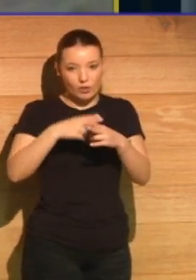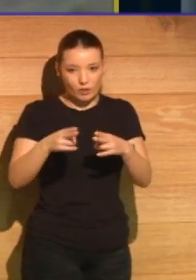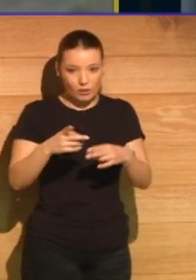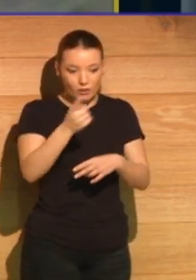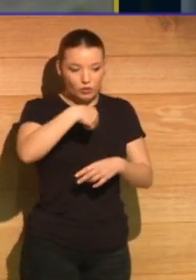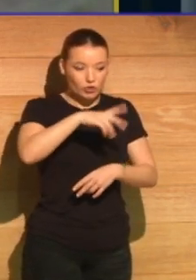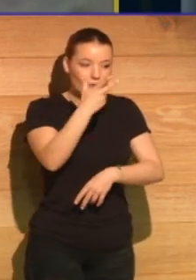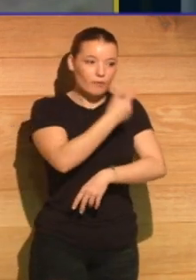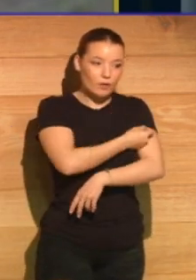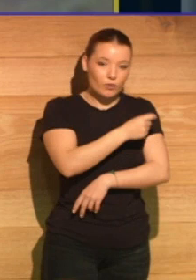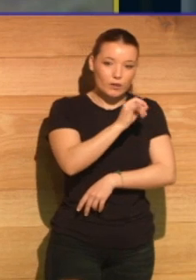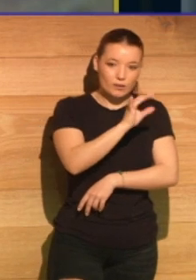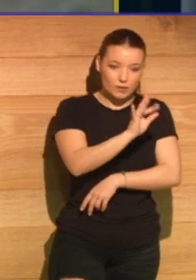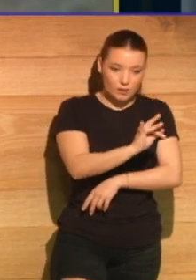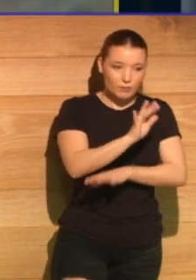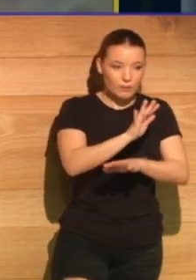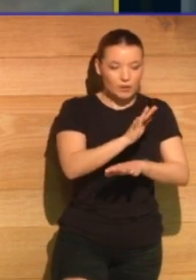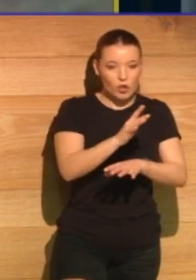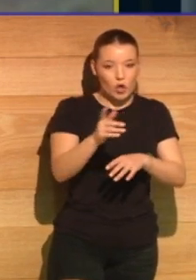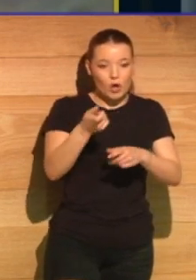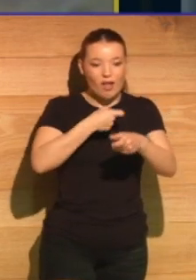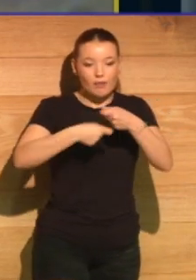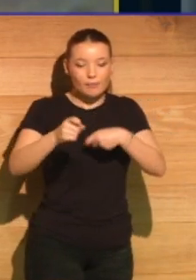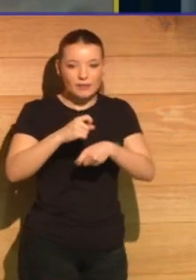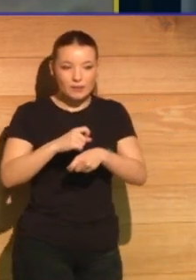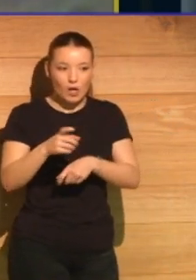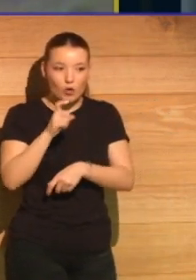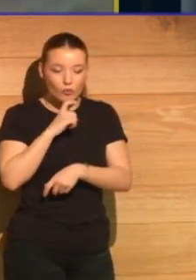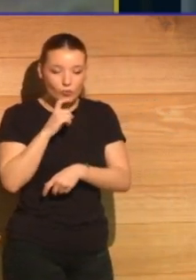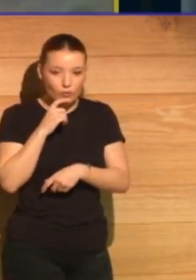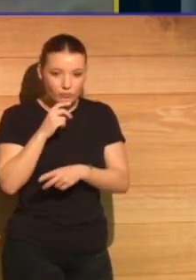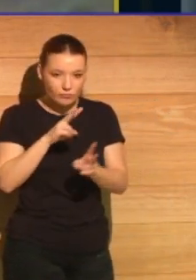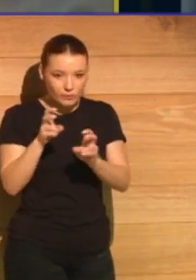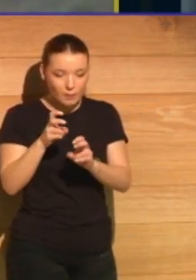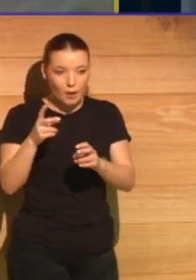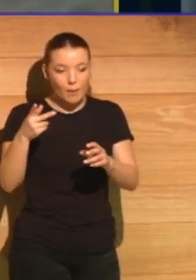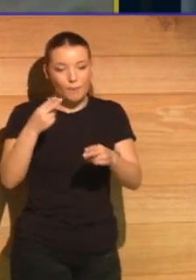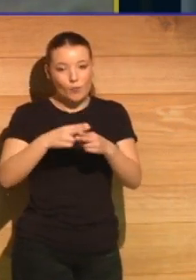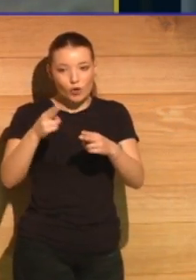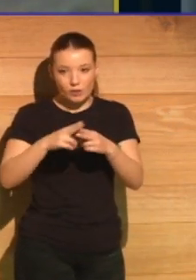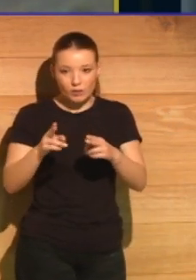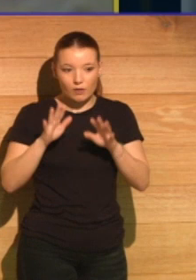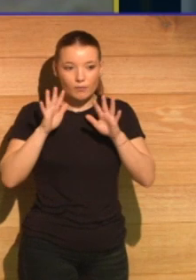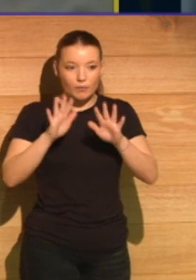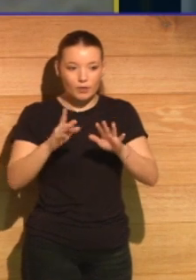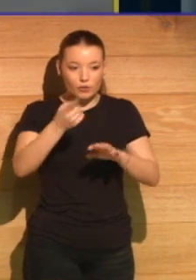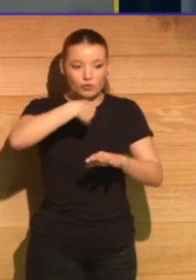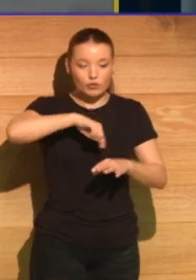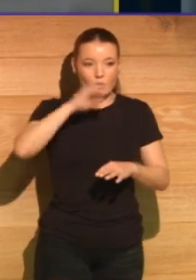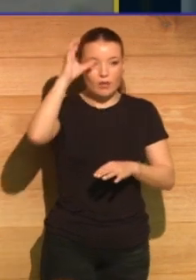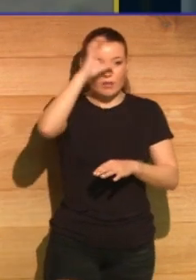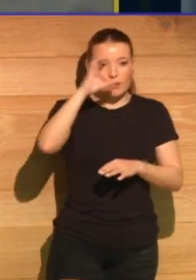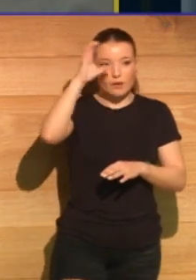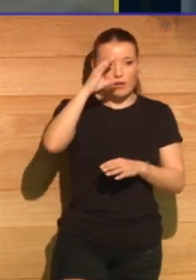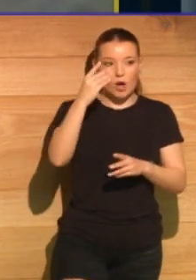vacuna? Ahí ya es una cuestión política. La ciencia resuelve, pero también cómo hacemos uso de esa ciencia